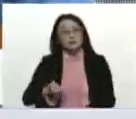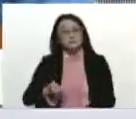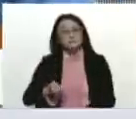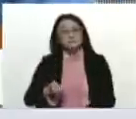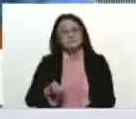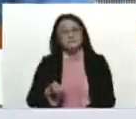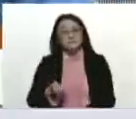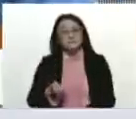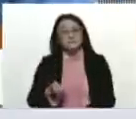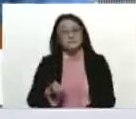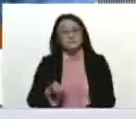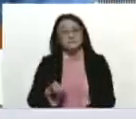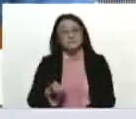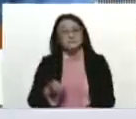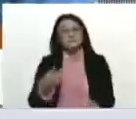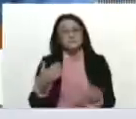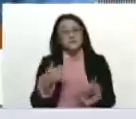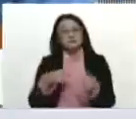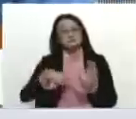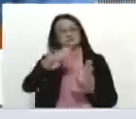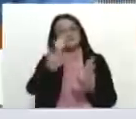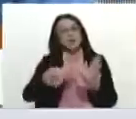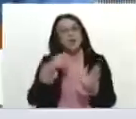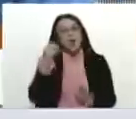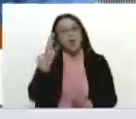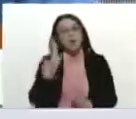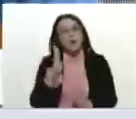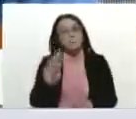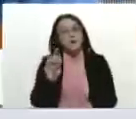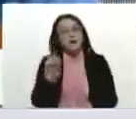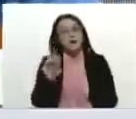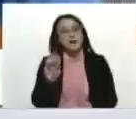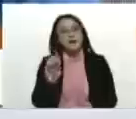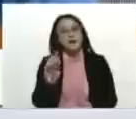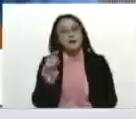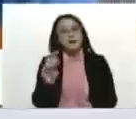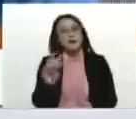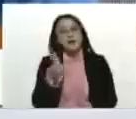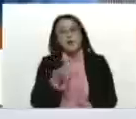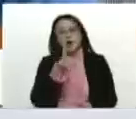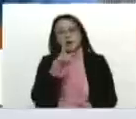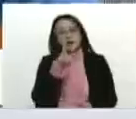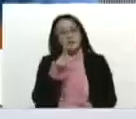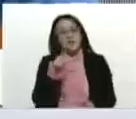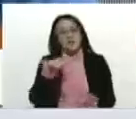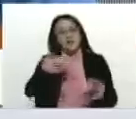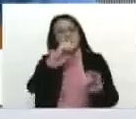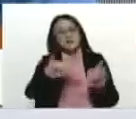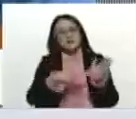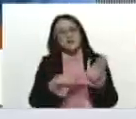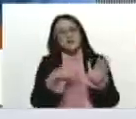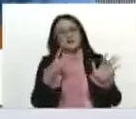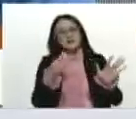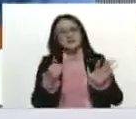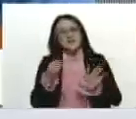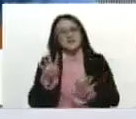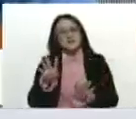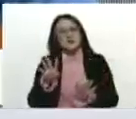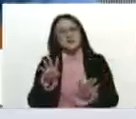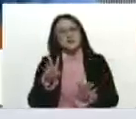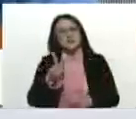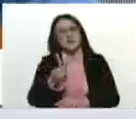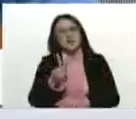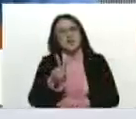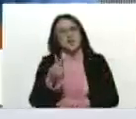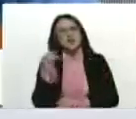se da el decreto de Obama ese nefasto es anefacto orden ejecutiva Trece seis nueve dos